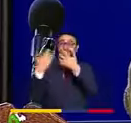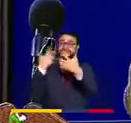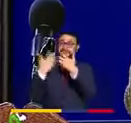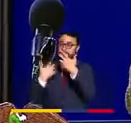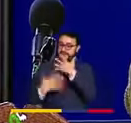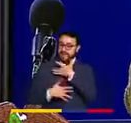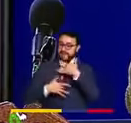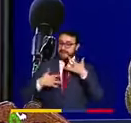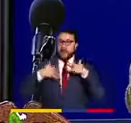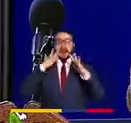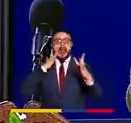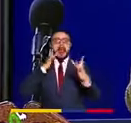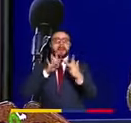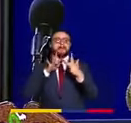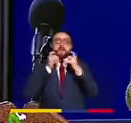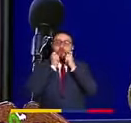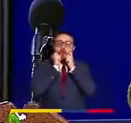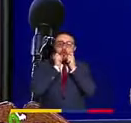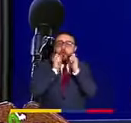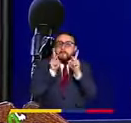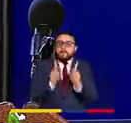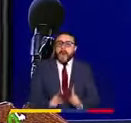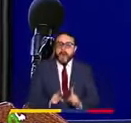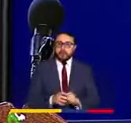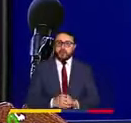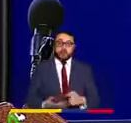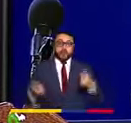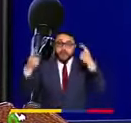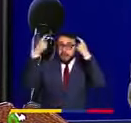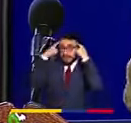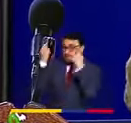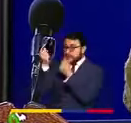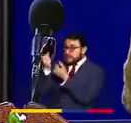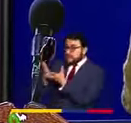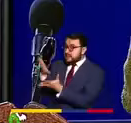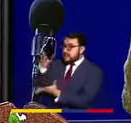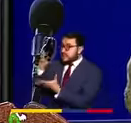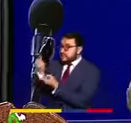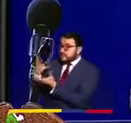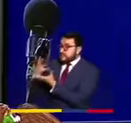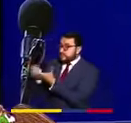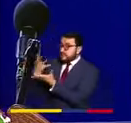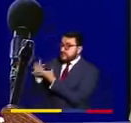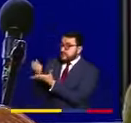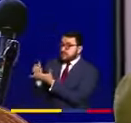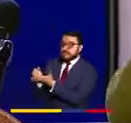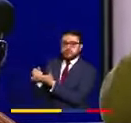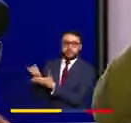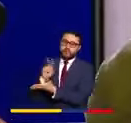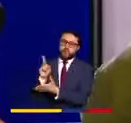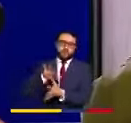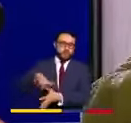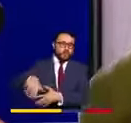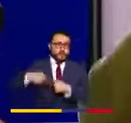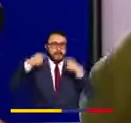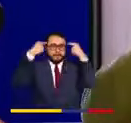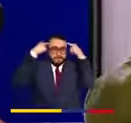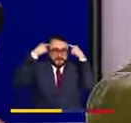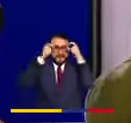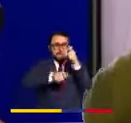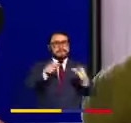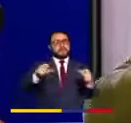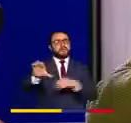salud humano que no piensa en la codicia y la ganancia del dueño de la EPS, sino en la vida